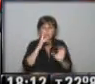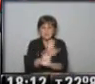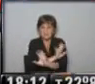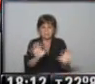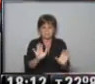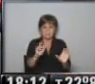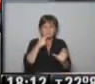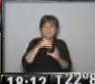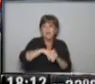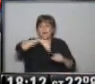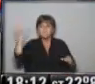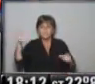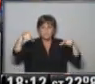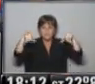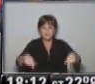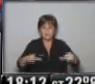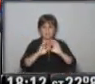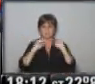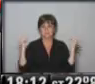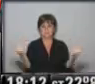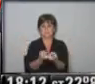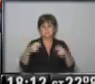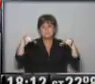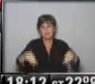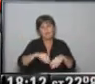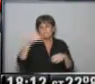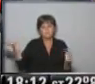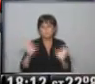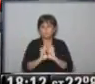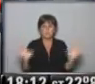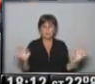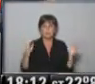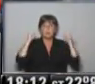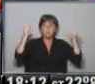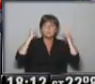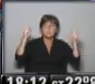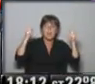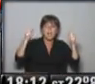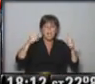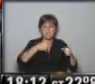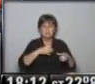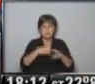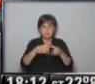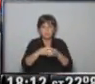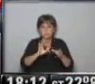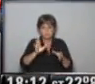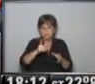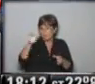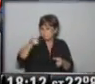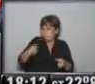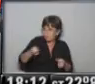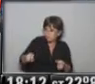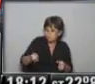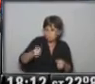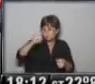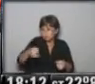homicidio que ocurrió fuera de los parámetros del fútbol. ¿Pero quienes intervienen en el homicidio son barra bravas? No, los que intervienen en el homicidio están acusados por homicidio, que hayan sido barra bravas o